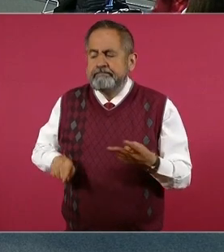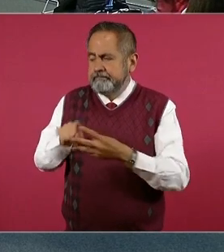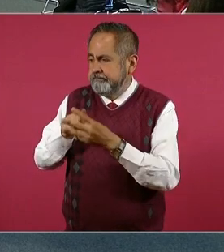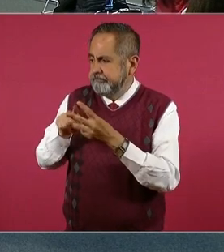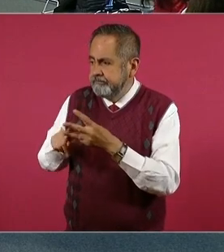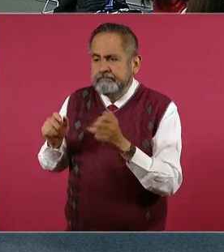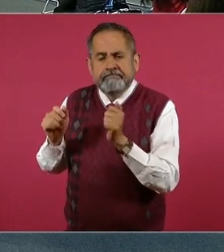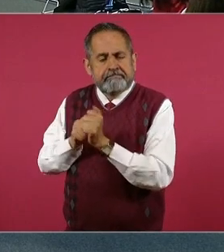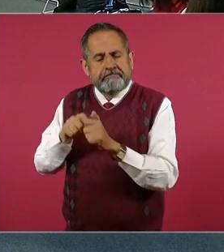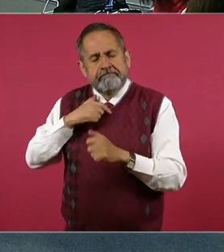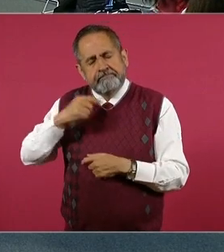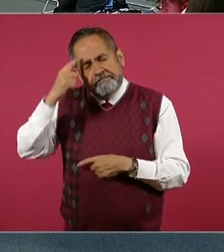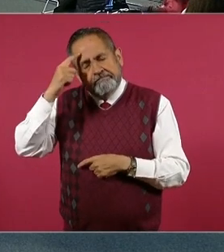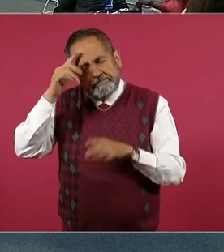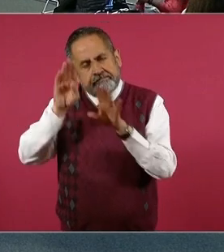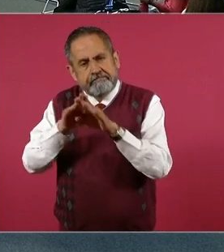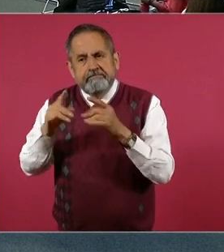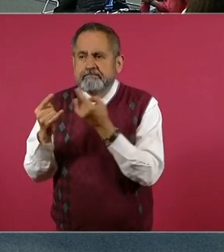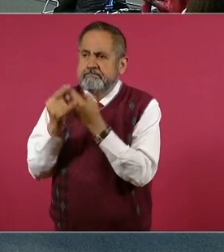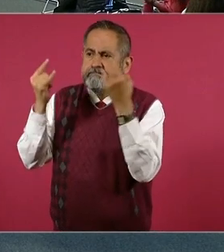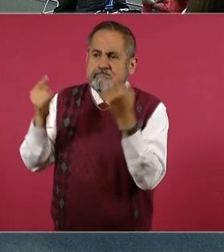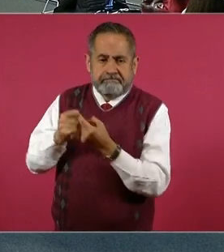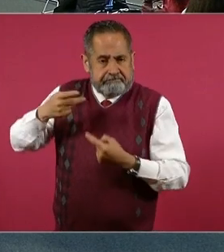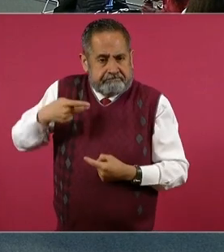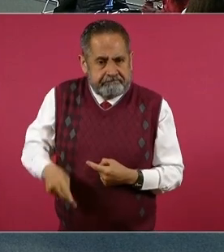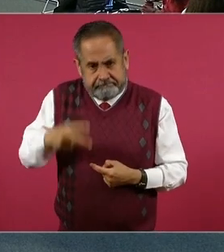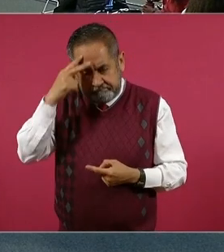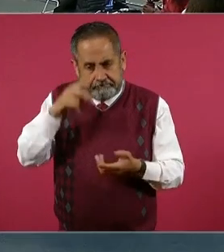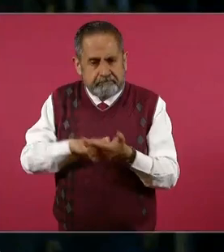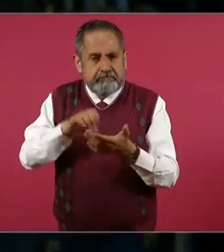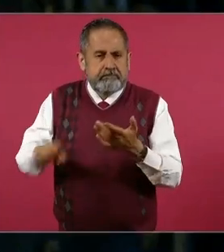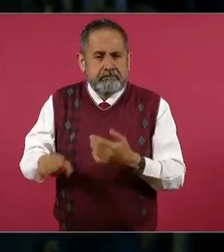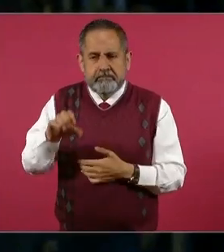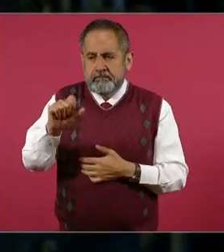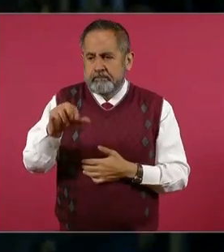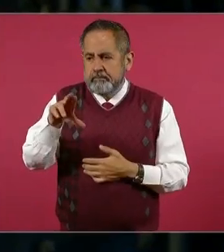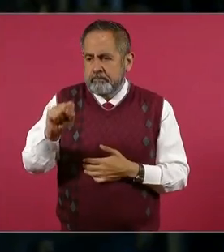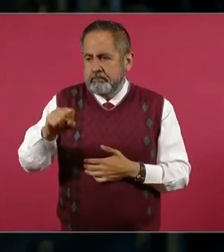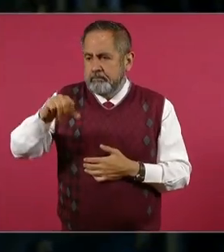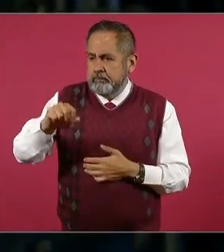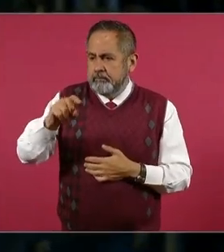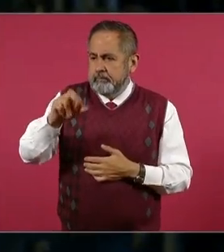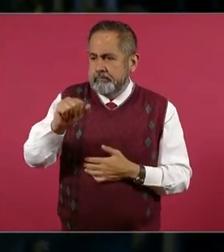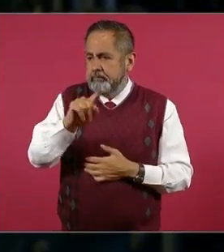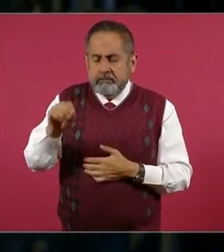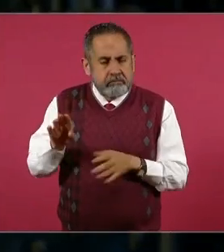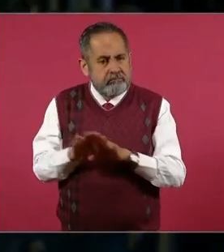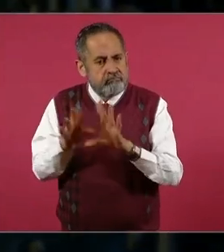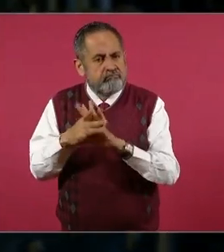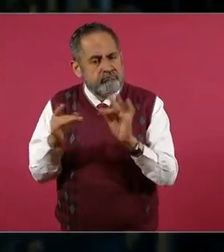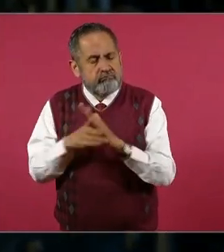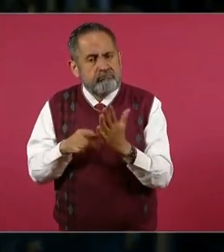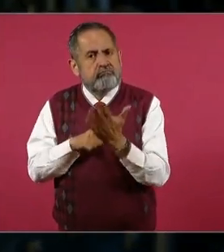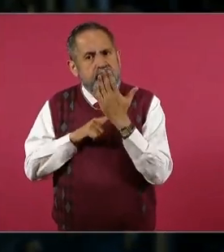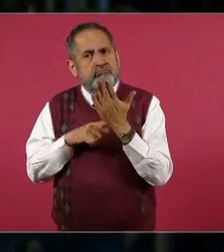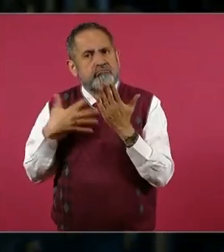así como su reflexión sobre líderes nacionales como Carlos Madrazo, muestran